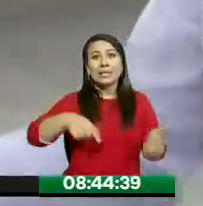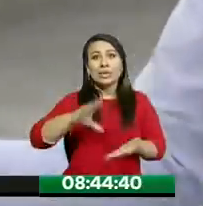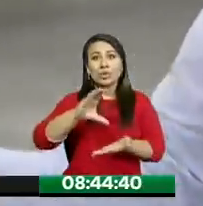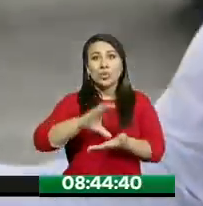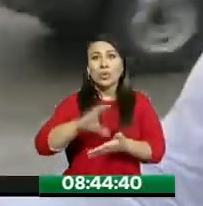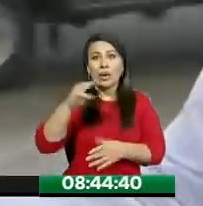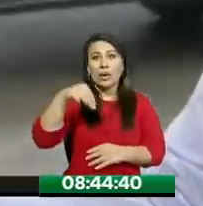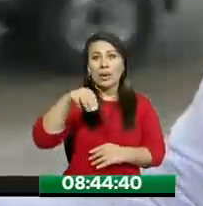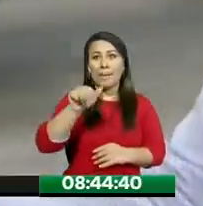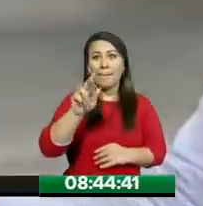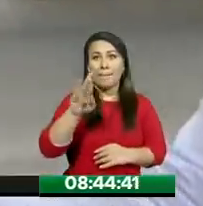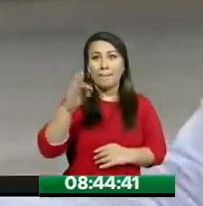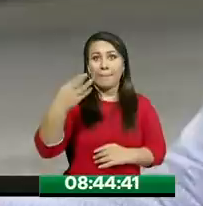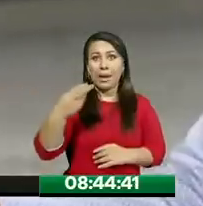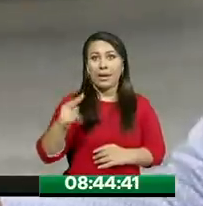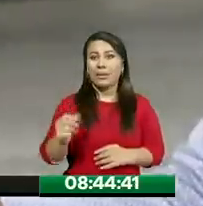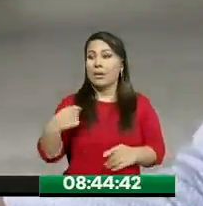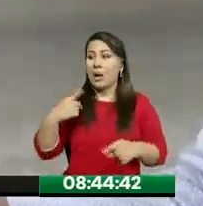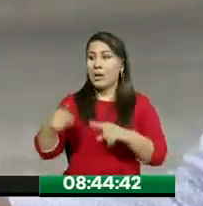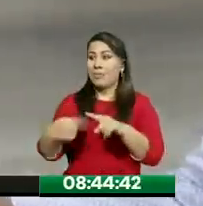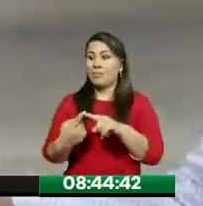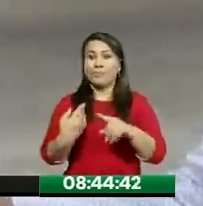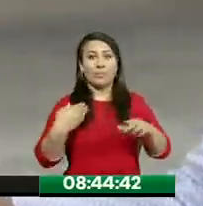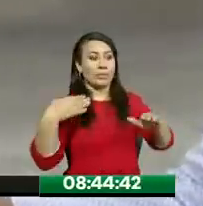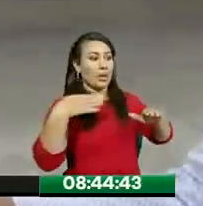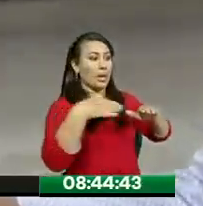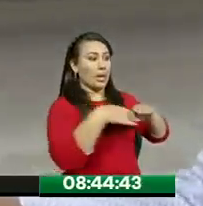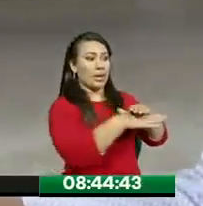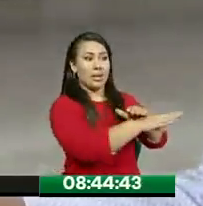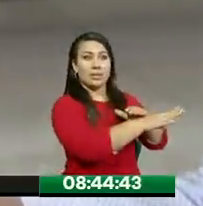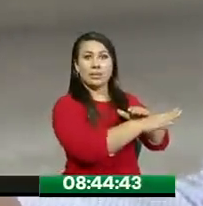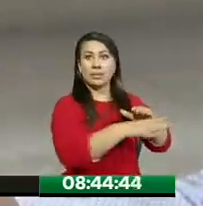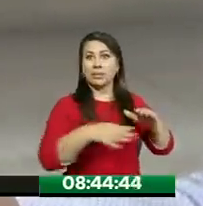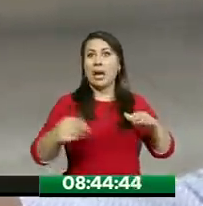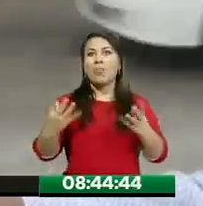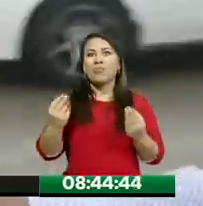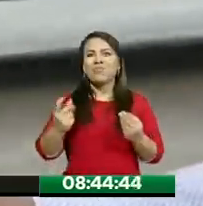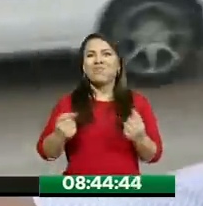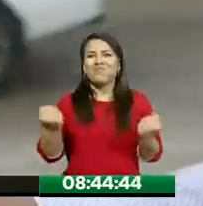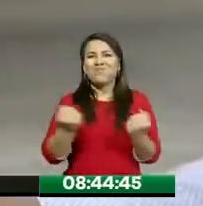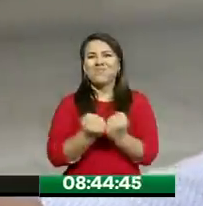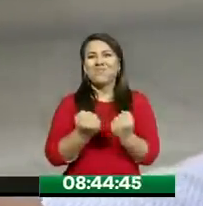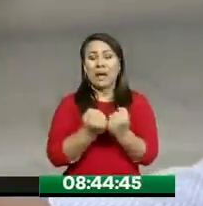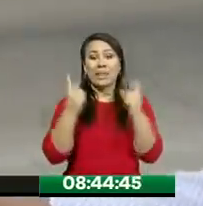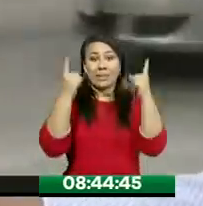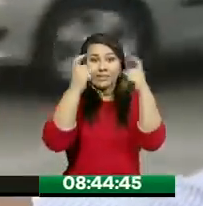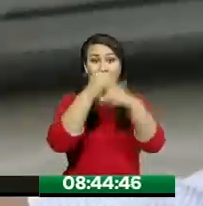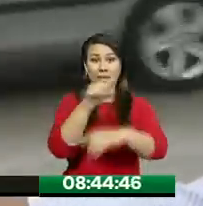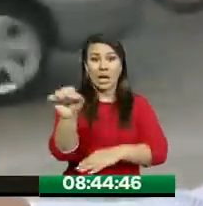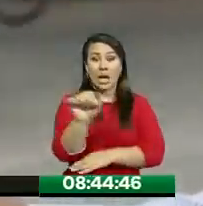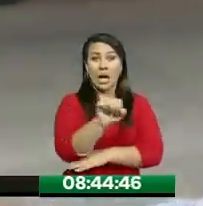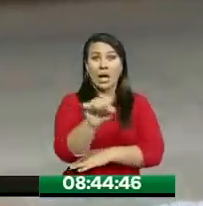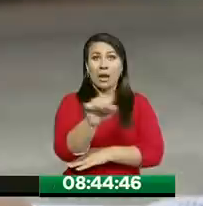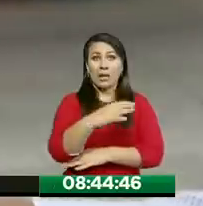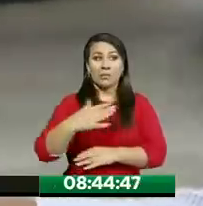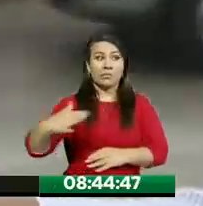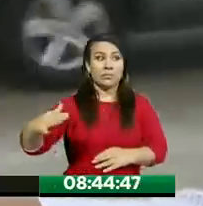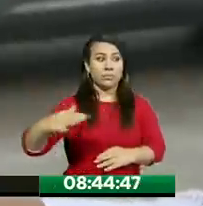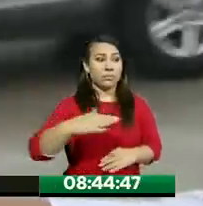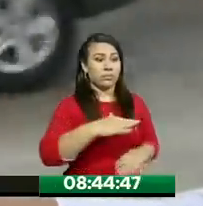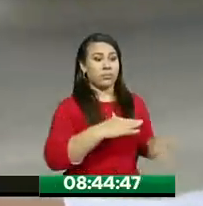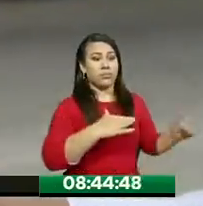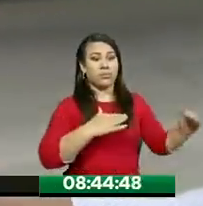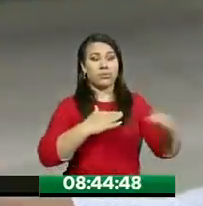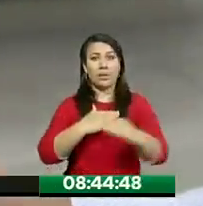Los dos chicos le hicieron caso en todo porque aparte de eso le dieron una droga, ¿sabes? Por la mina, para hacerles caso en todos a ellos. Quieren determinar